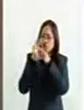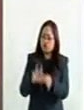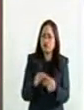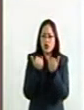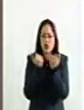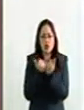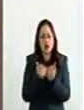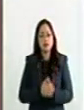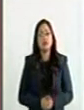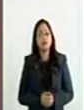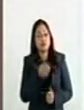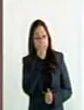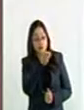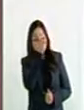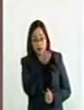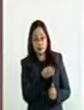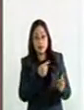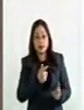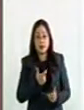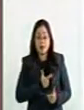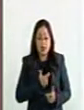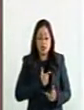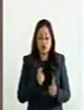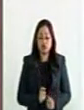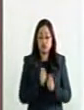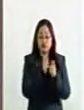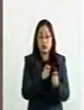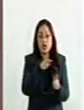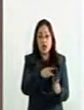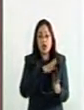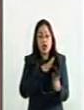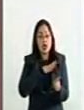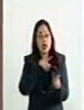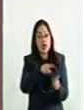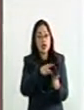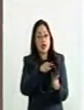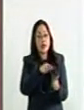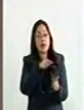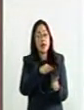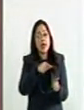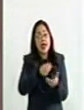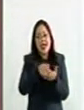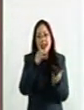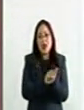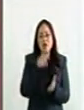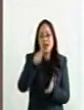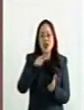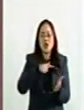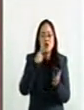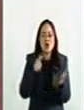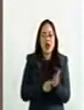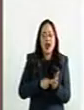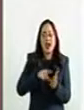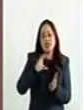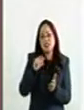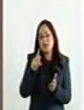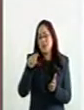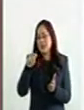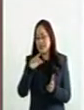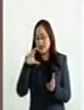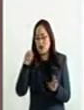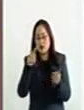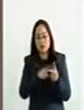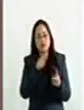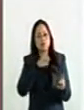De que sirva esta entrega de la medalla Belisario Domínguez al héroe de Chipatzingo, como ya es conocido para